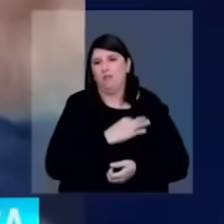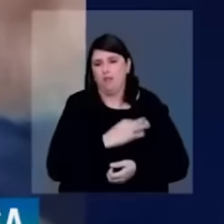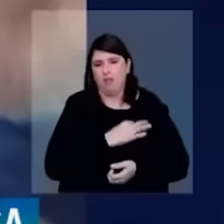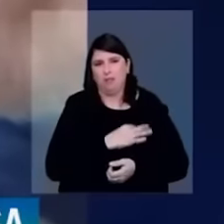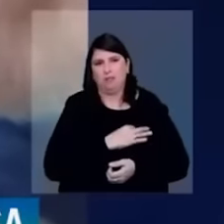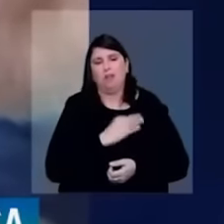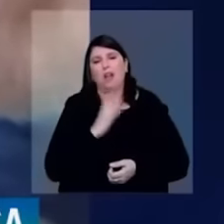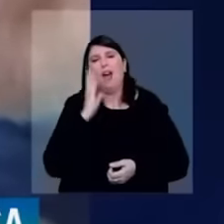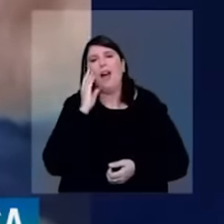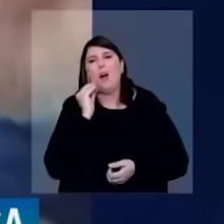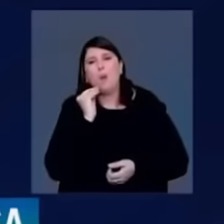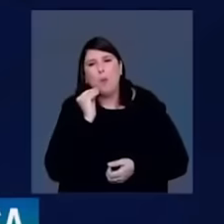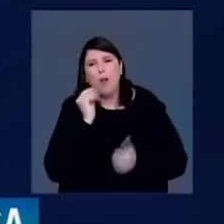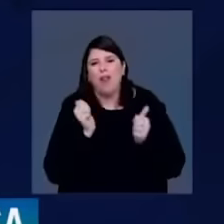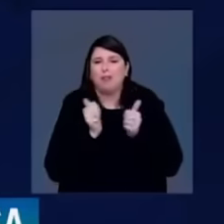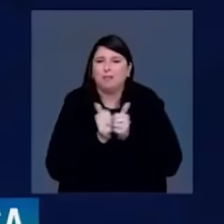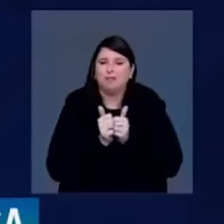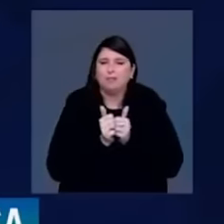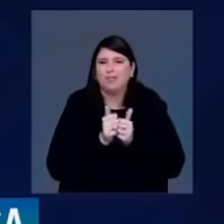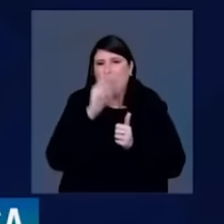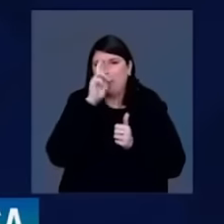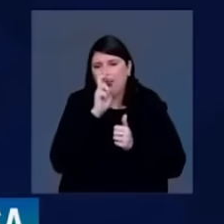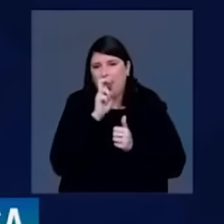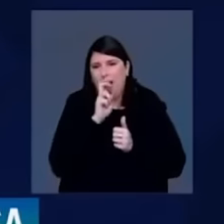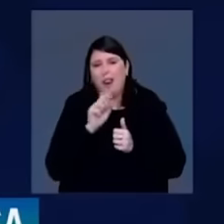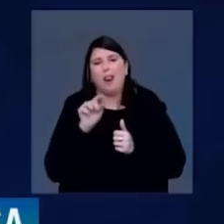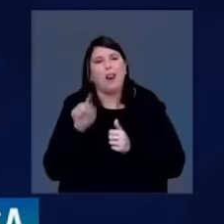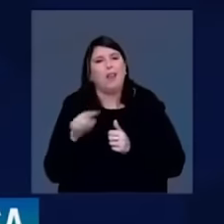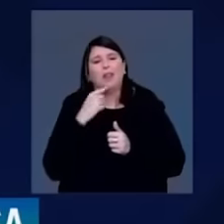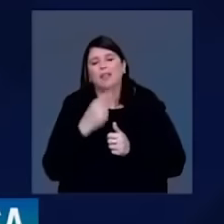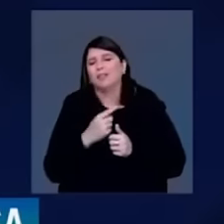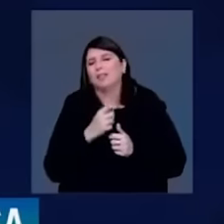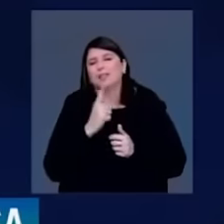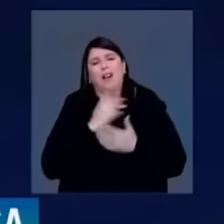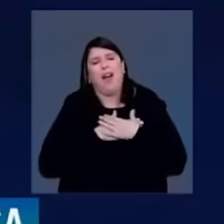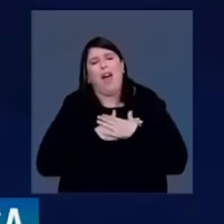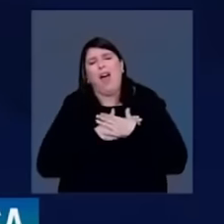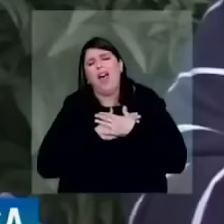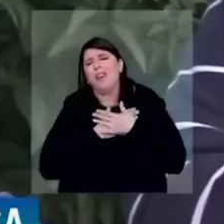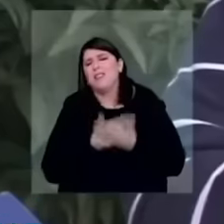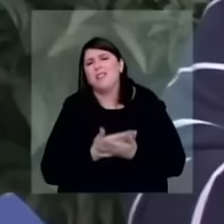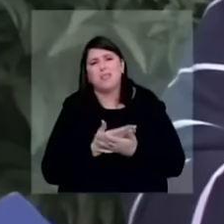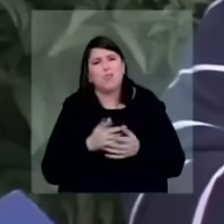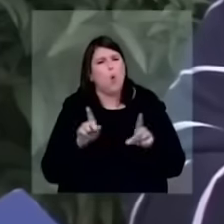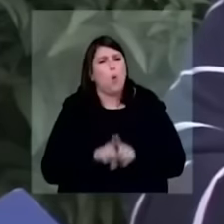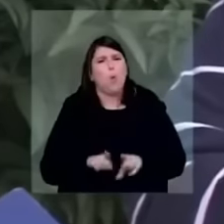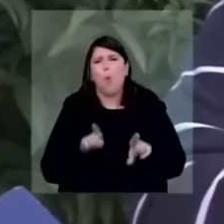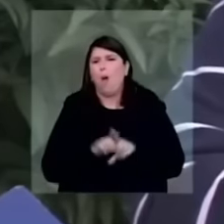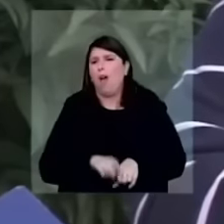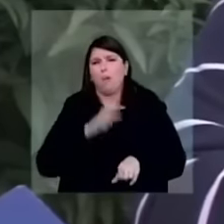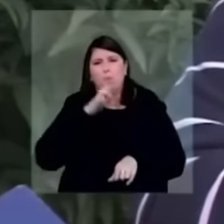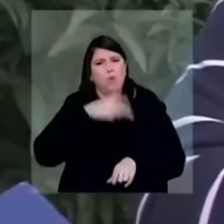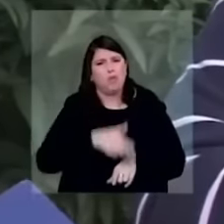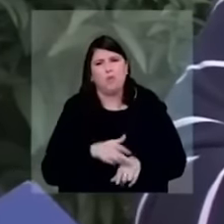estos meses con él en el hospital, dice que lo trataron como a un hijo. Le tuvieron un cariño, un aprecio, lo trataron como